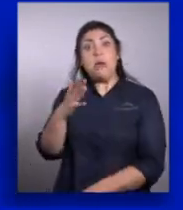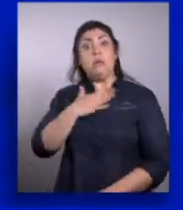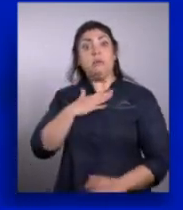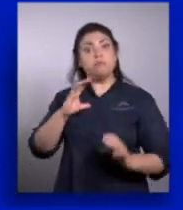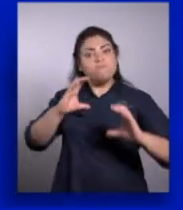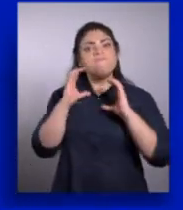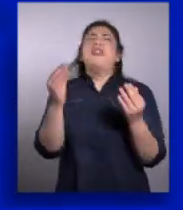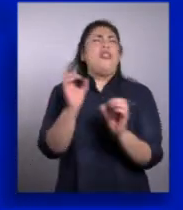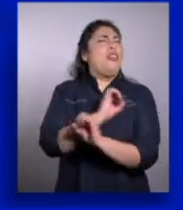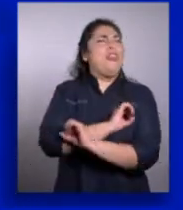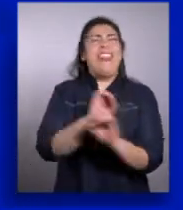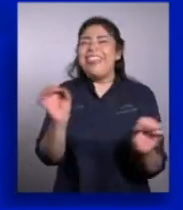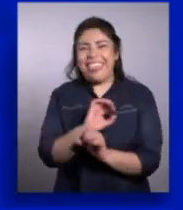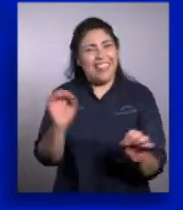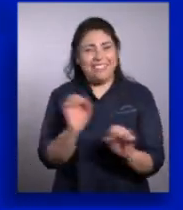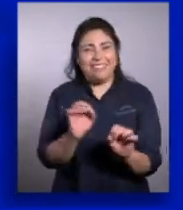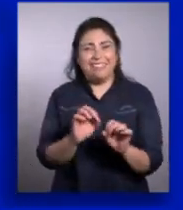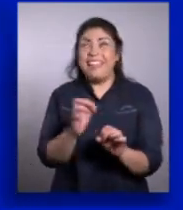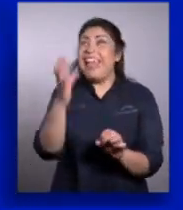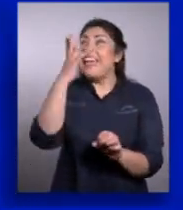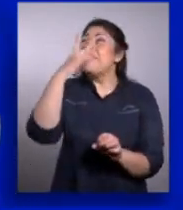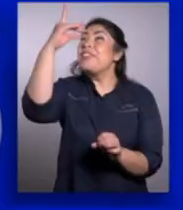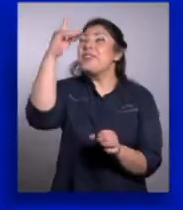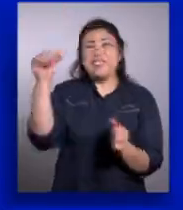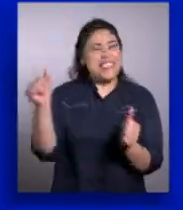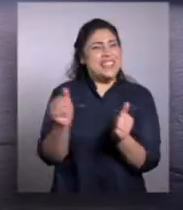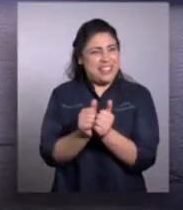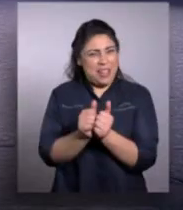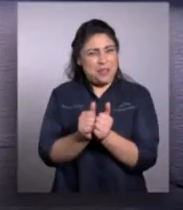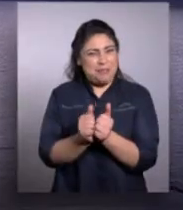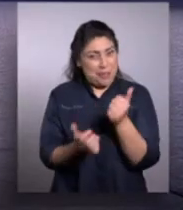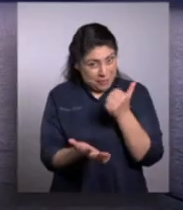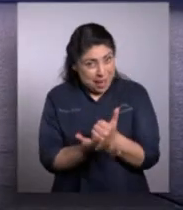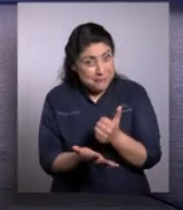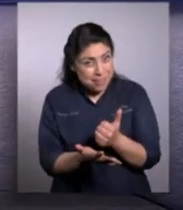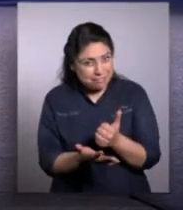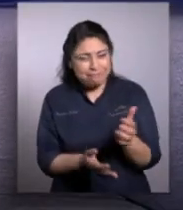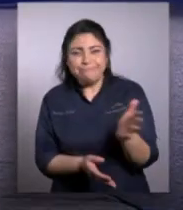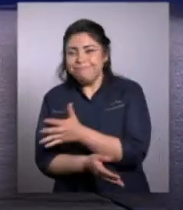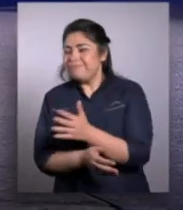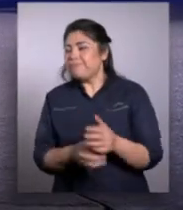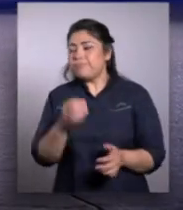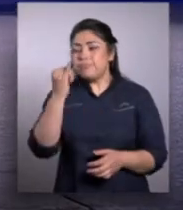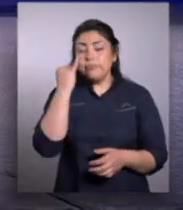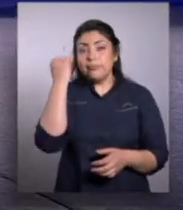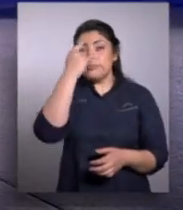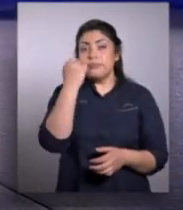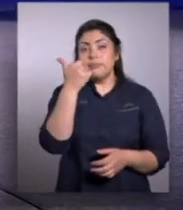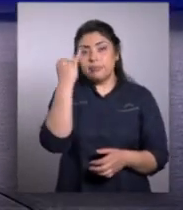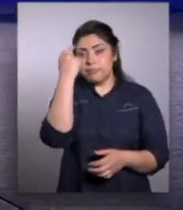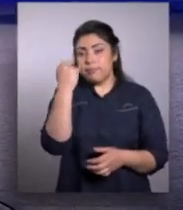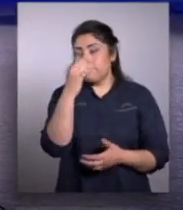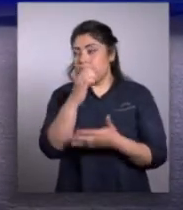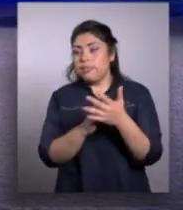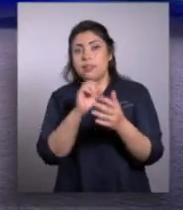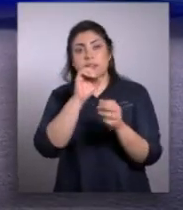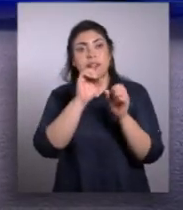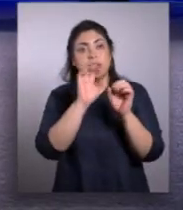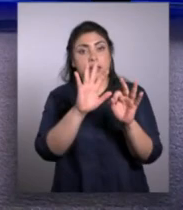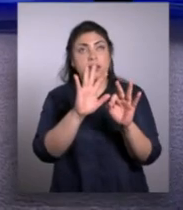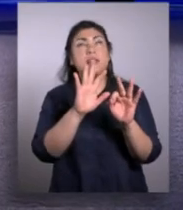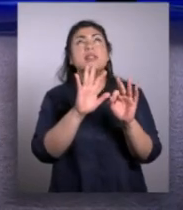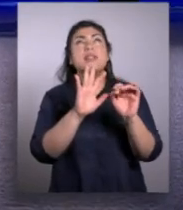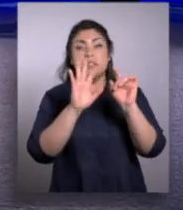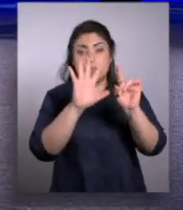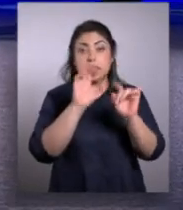dice la escritura isaías 43 nos dice que dios nos redimió y por eso echamos fuera el